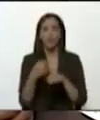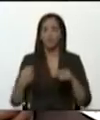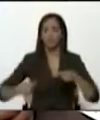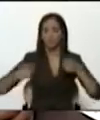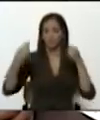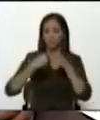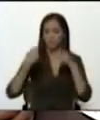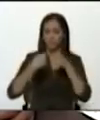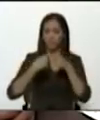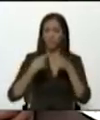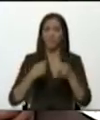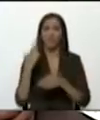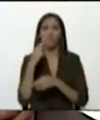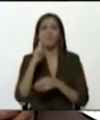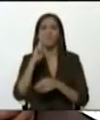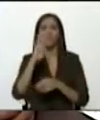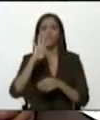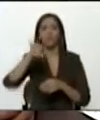un 24 de junio?